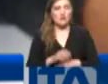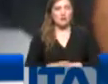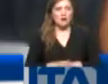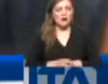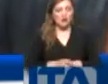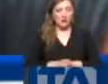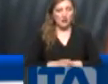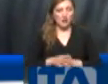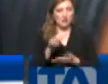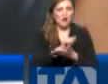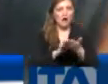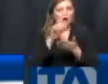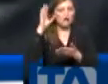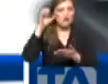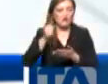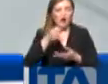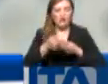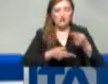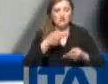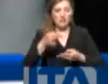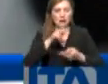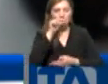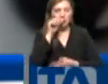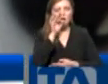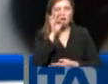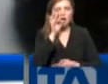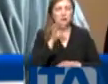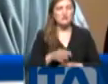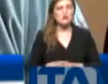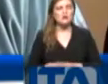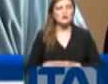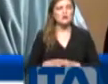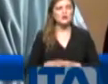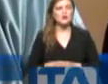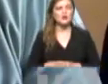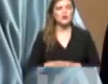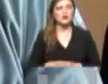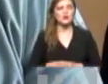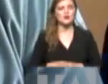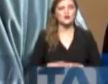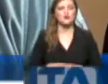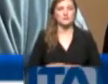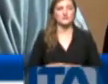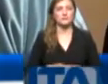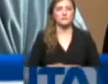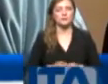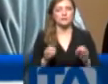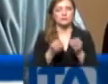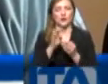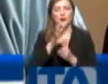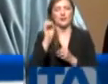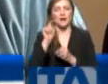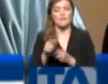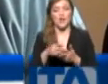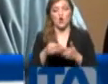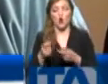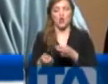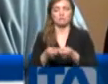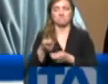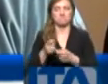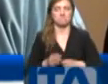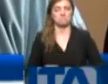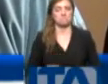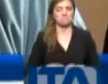consumo interno de Cuenca y el Azuay. Esta organización tiene un perjuicio de alrededor de $40,000, que sería el precio de